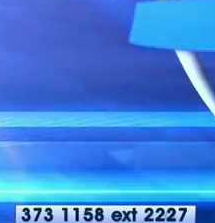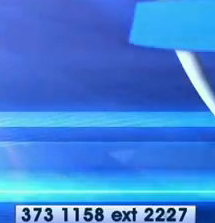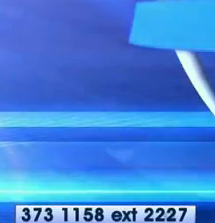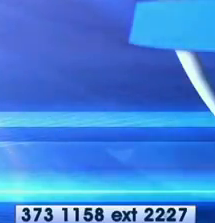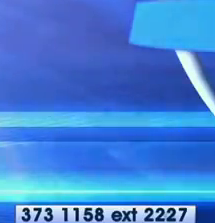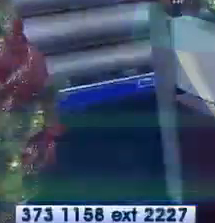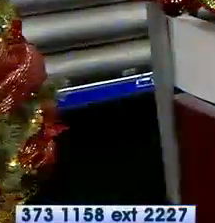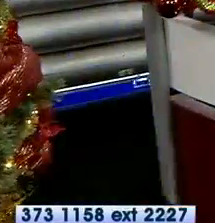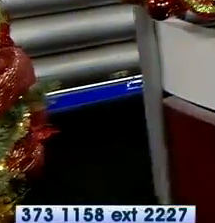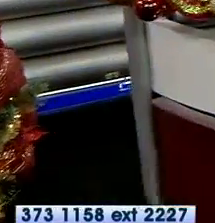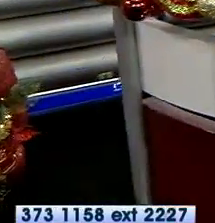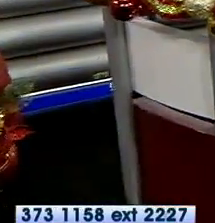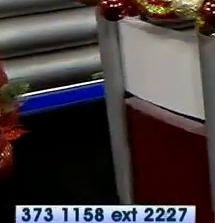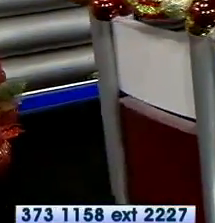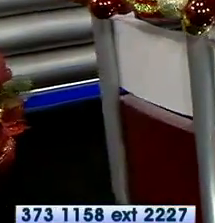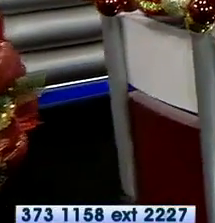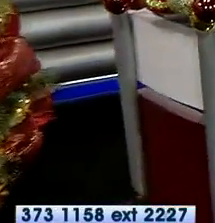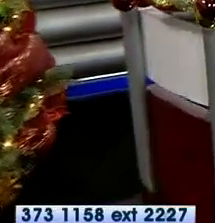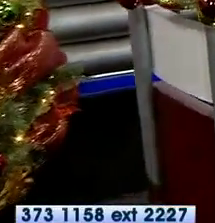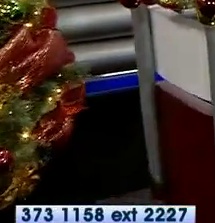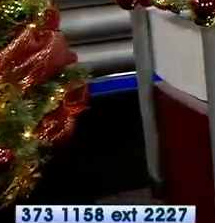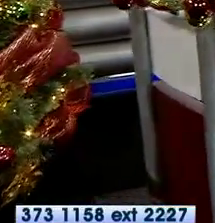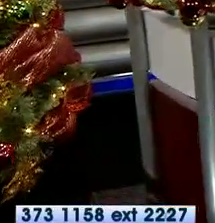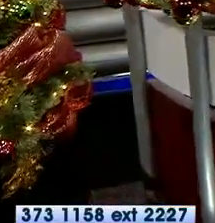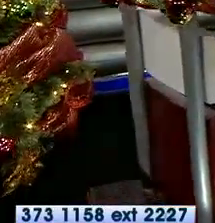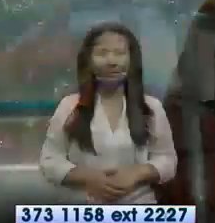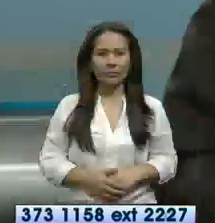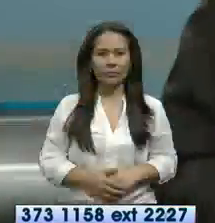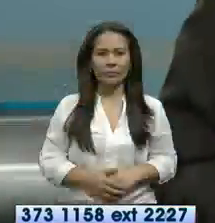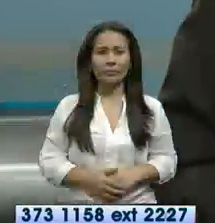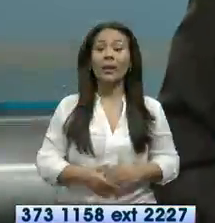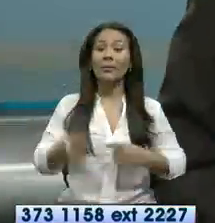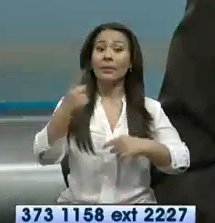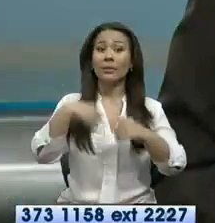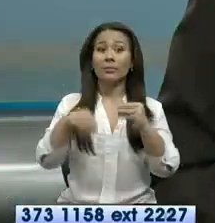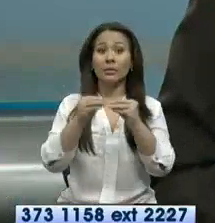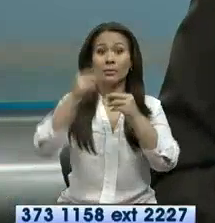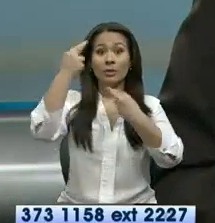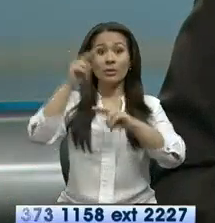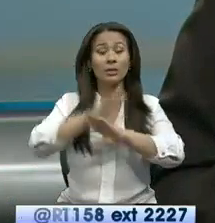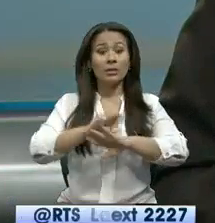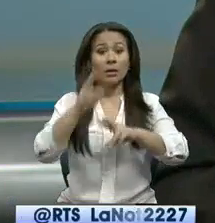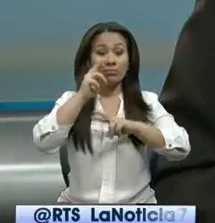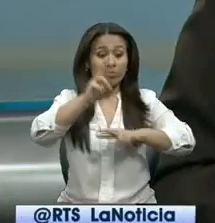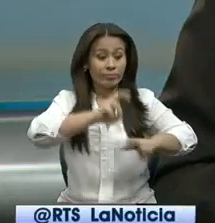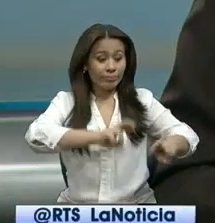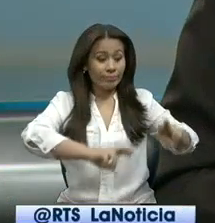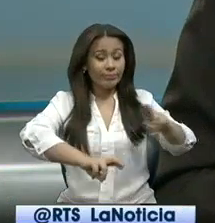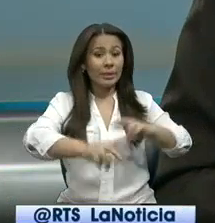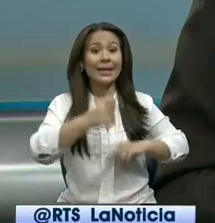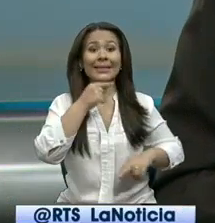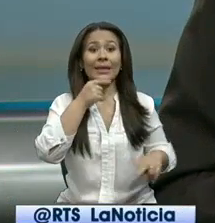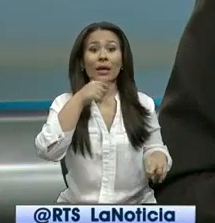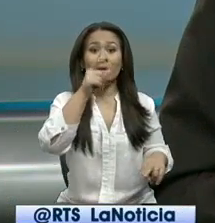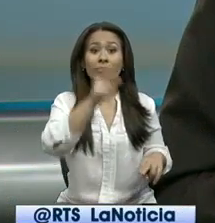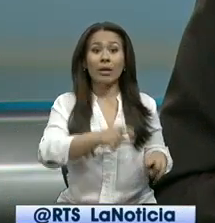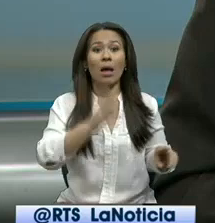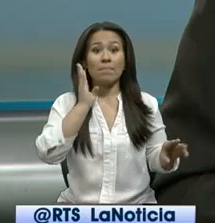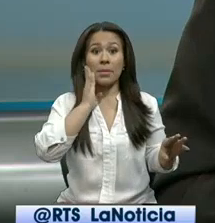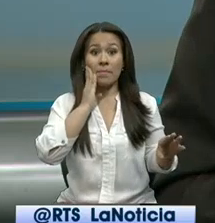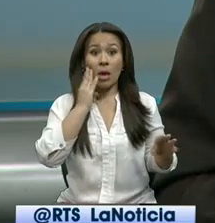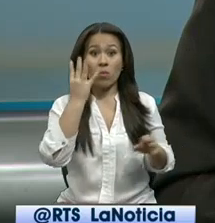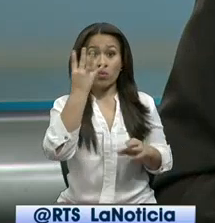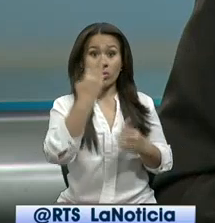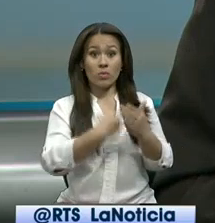la comunidad. De regreso, para continuar con la información, se llevó a cabo la reconstrucción de los hechos del crimen de una madre y sus